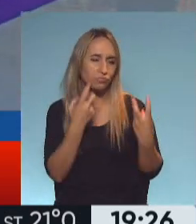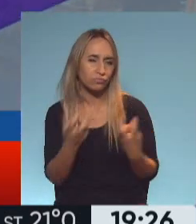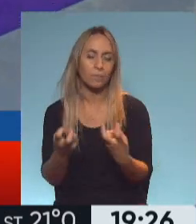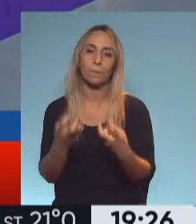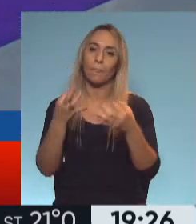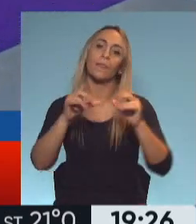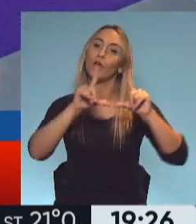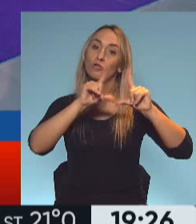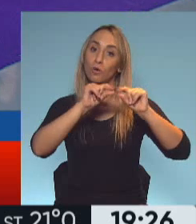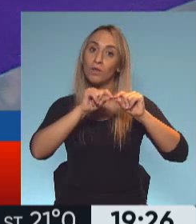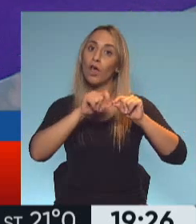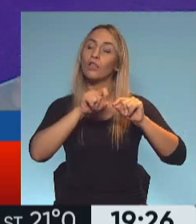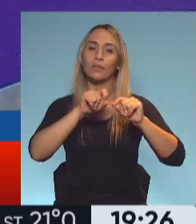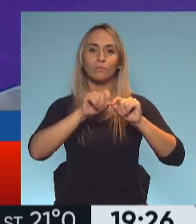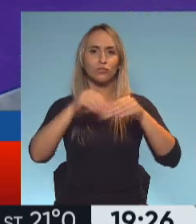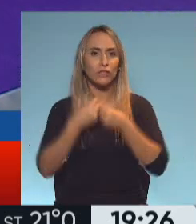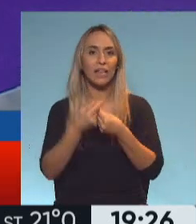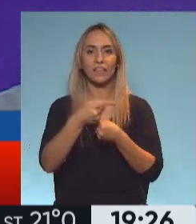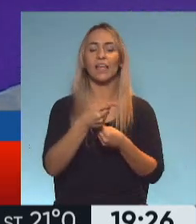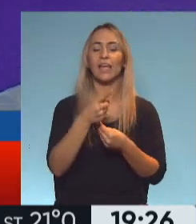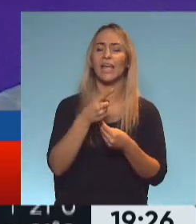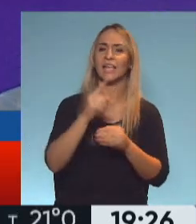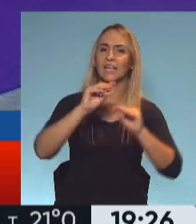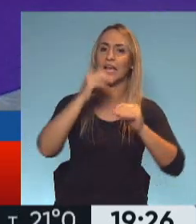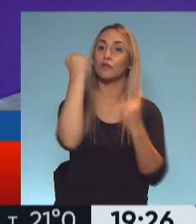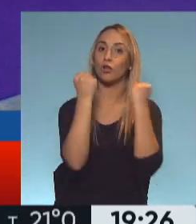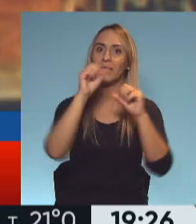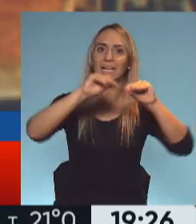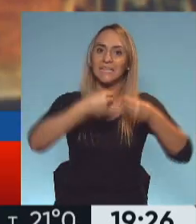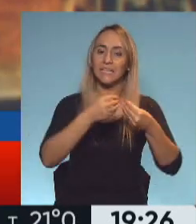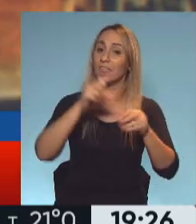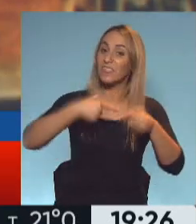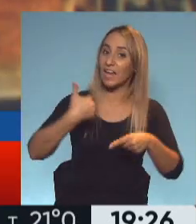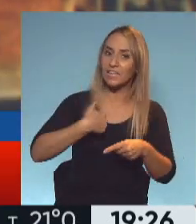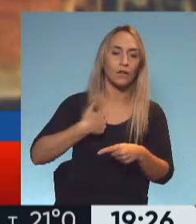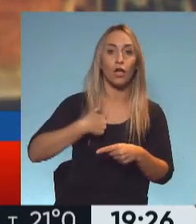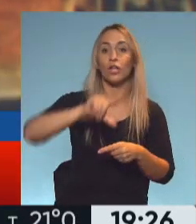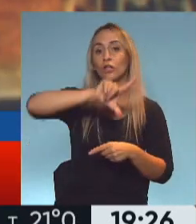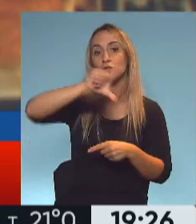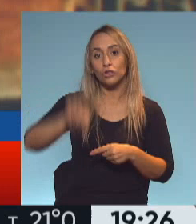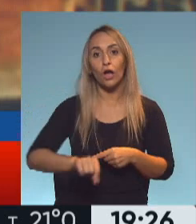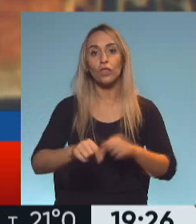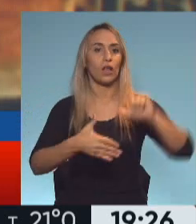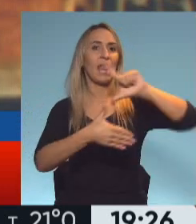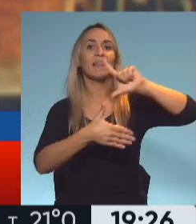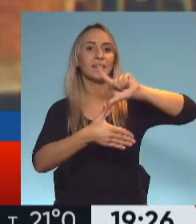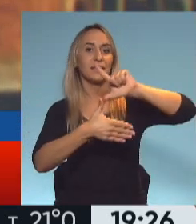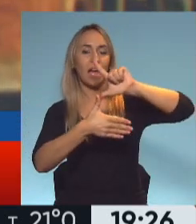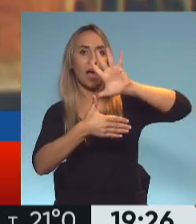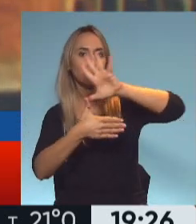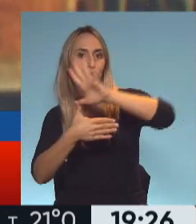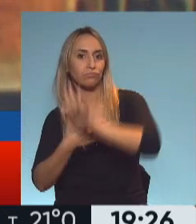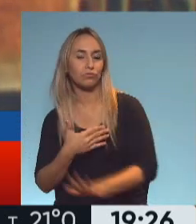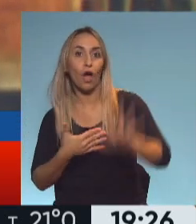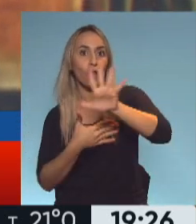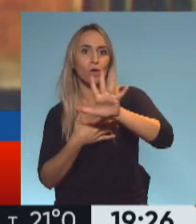números de la crisis económica, no solamente en Argentina, sino directamente en toda América Latina. Esto es, fíjate,